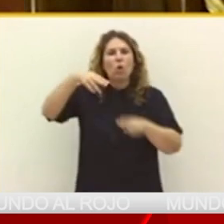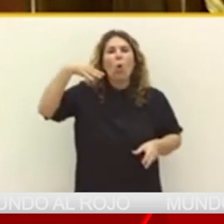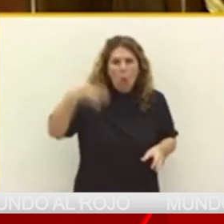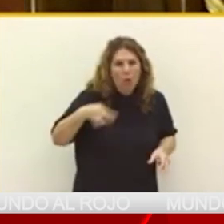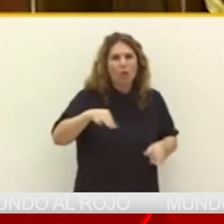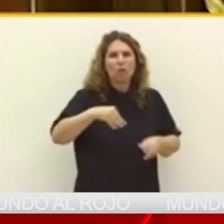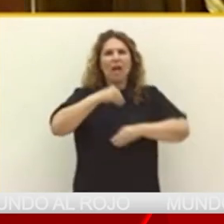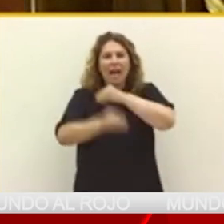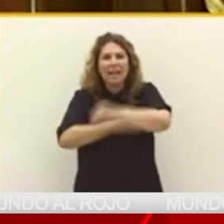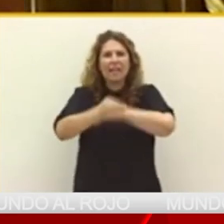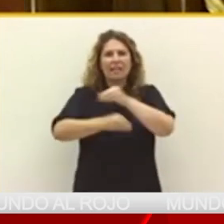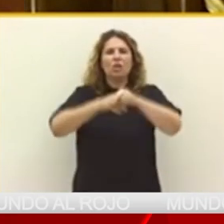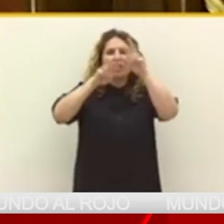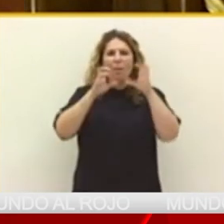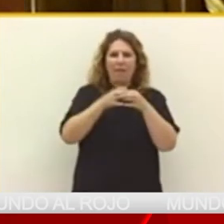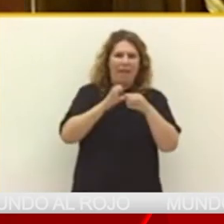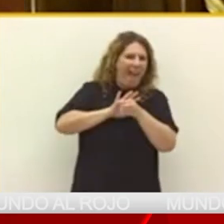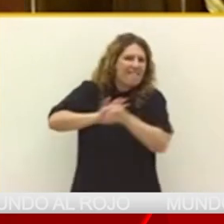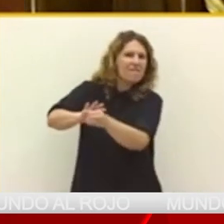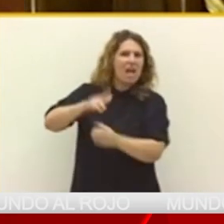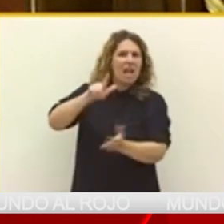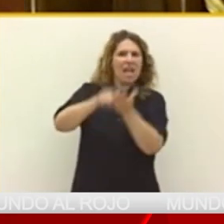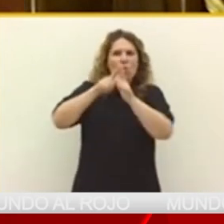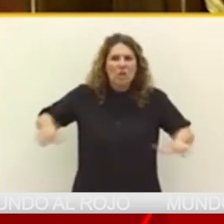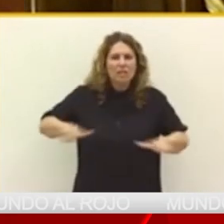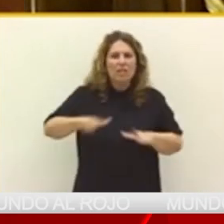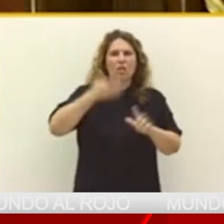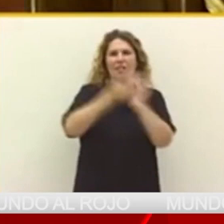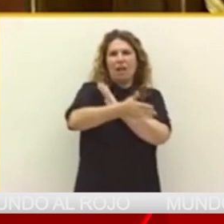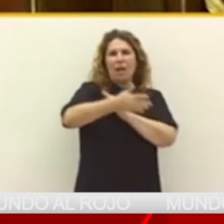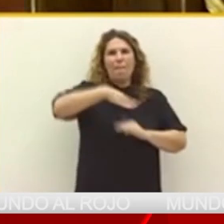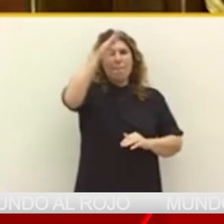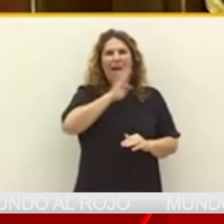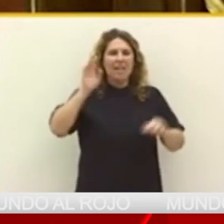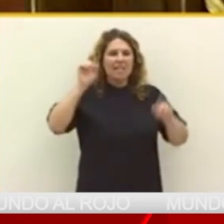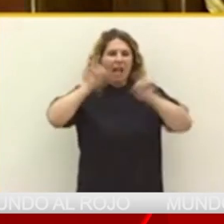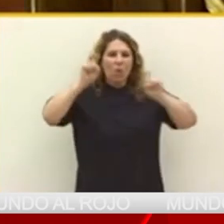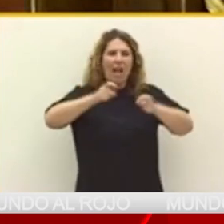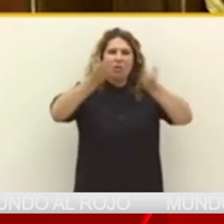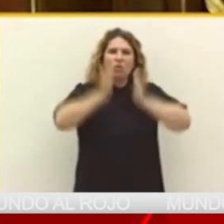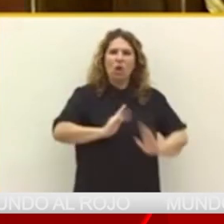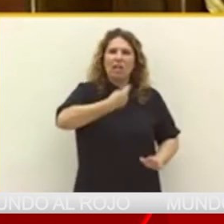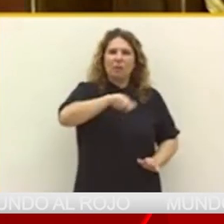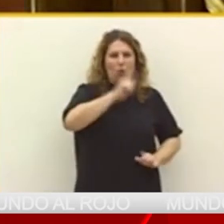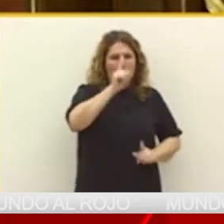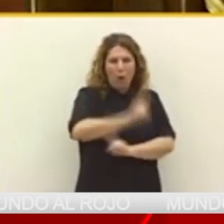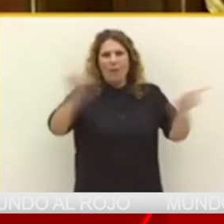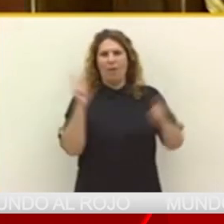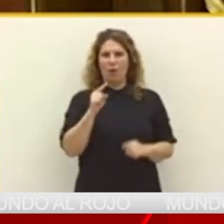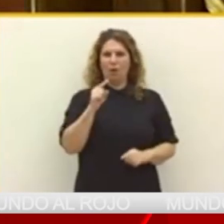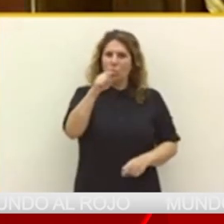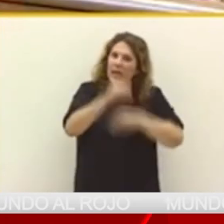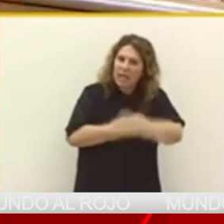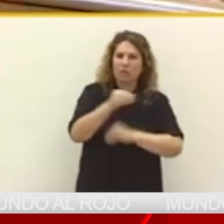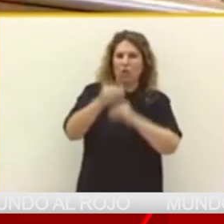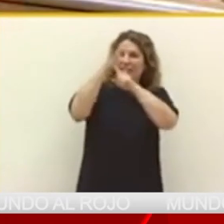España el apartheid lingüístico, prohibiendo a los padres educar a sus hijos en español, discriminando a los